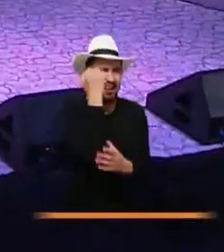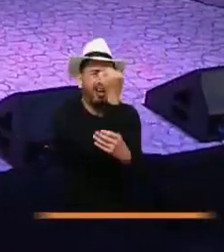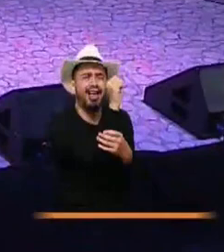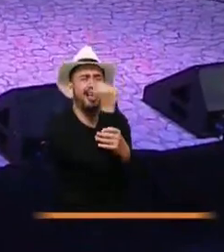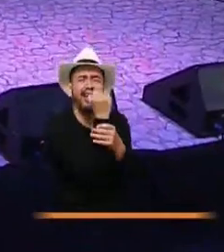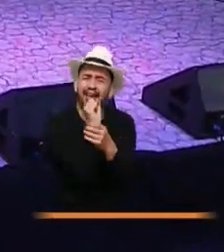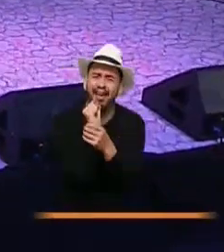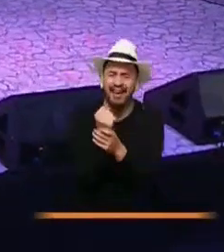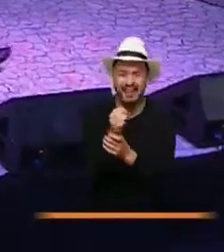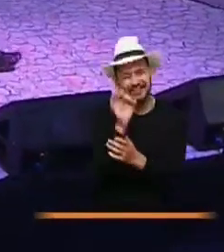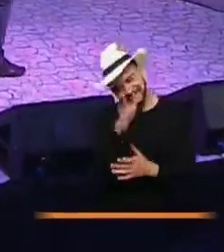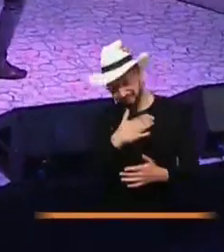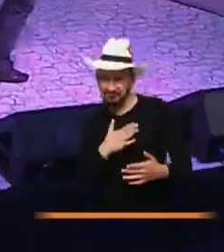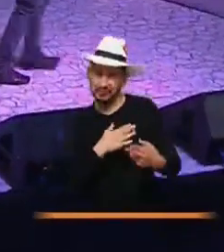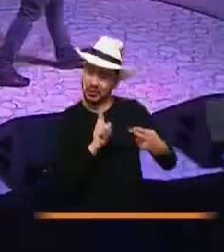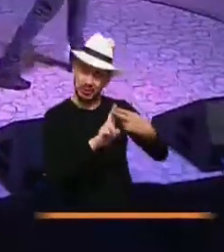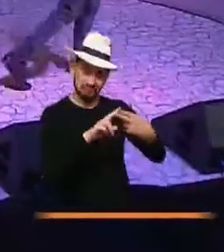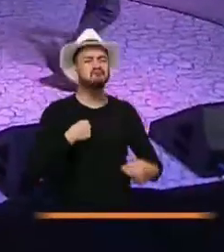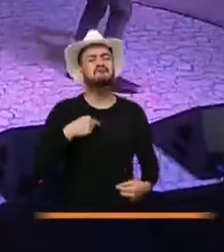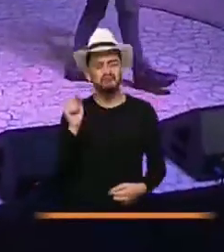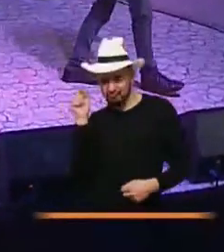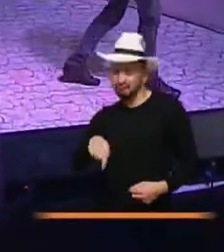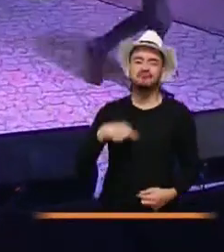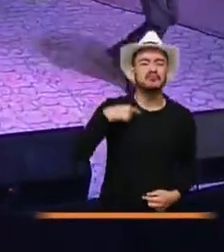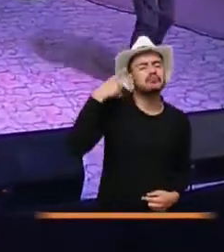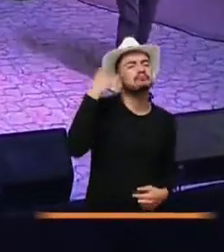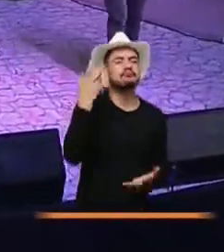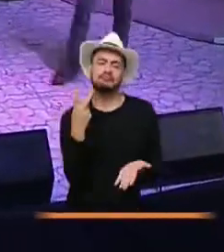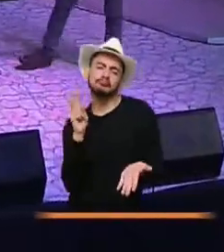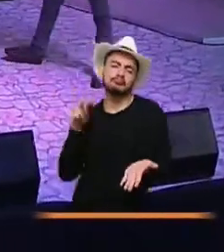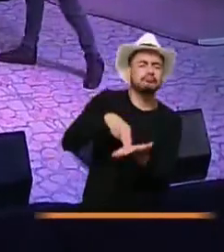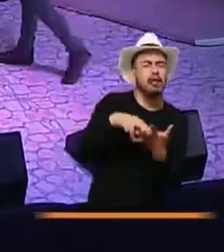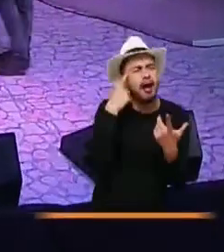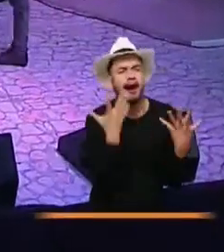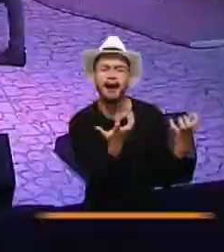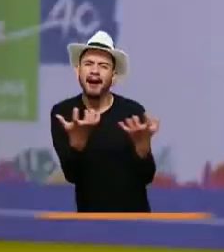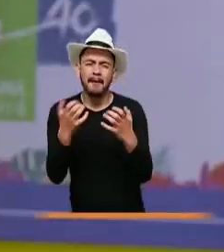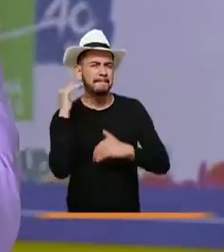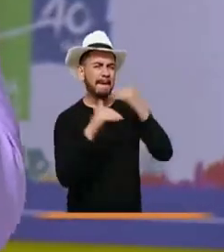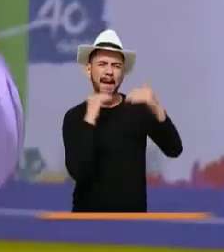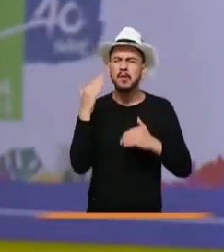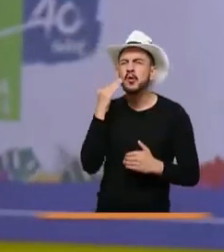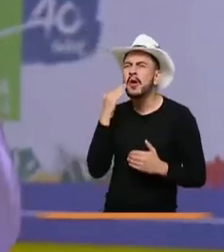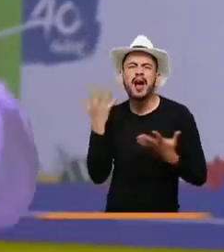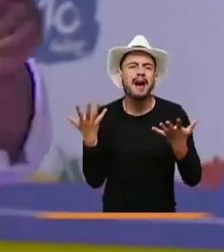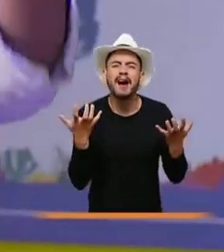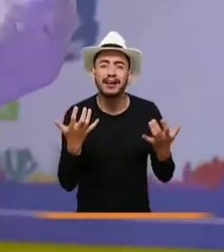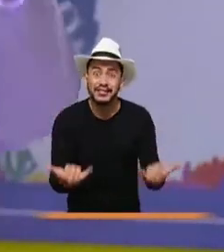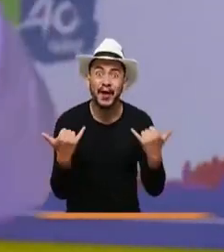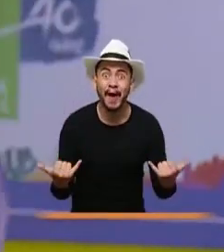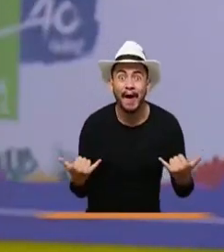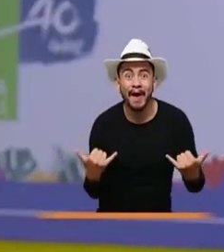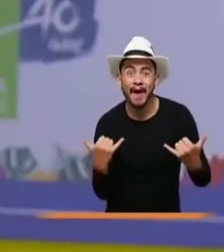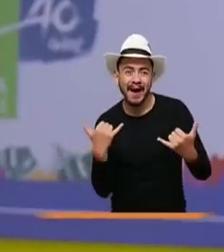yo vine a cumplir un sueño me hace daño cariño y no voy a